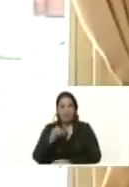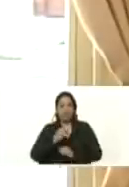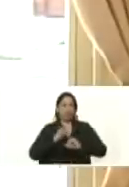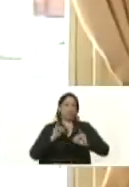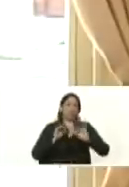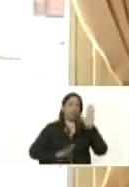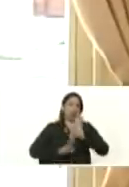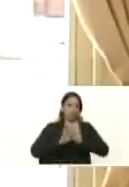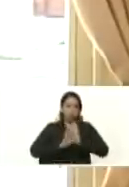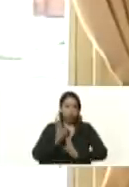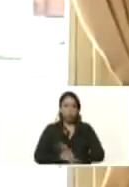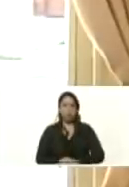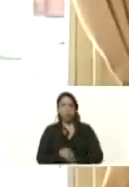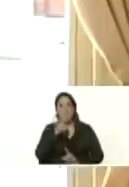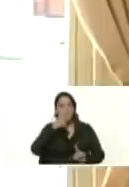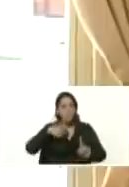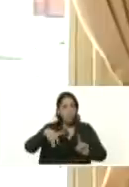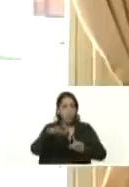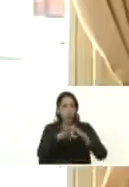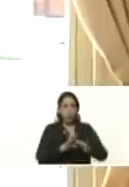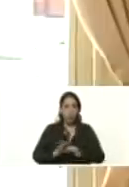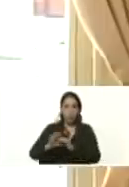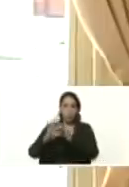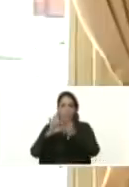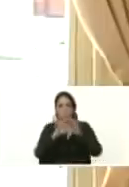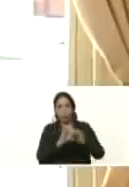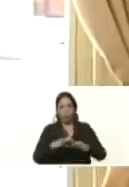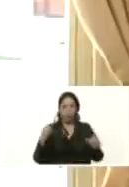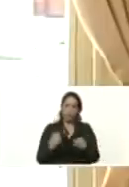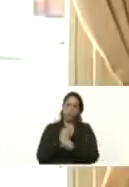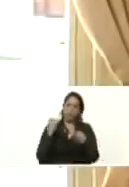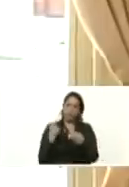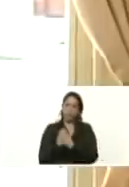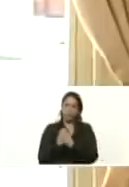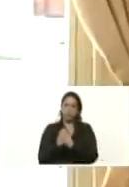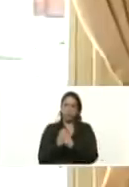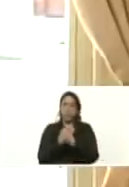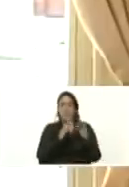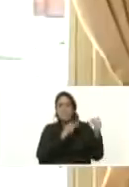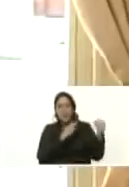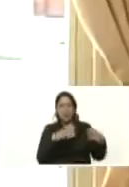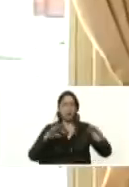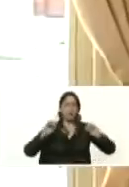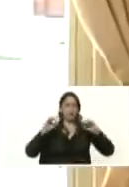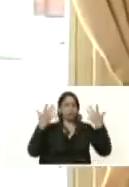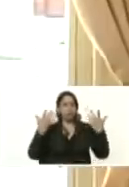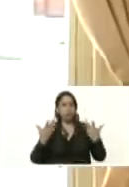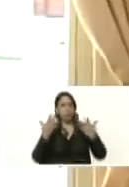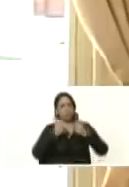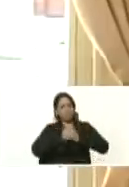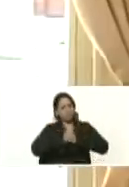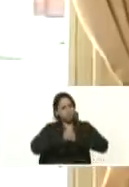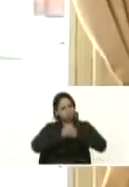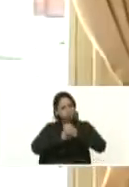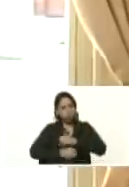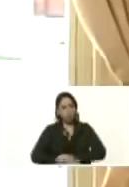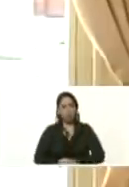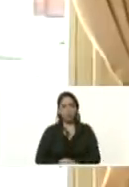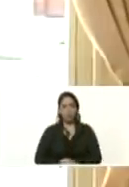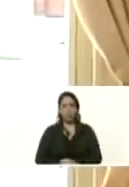parantes con pueblo unidos trabajando con la esperanza renovada con el amor